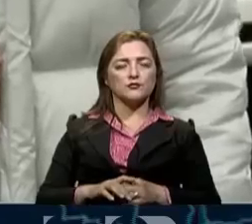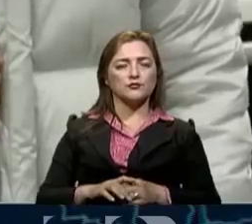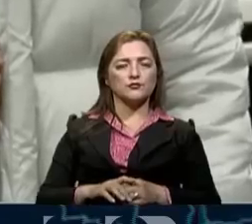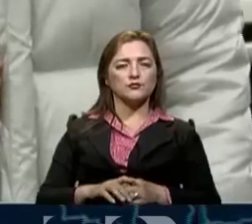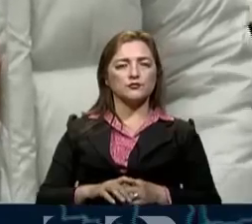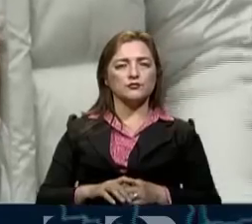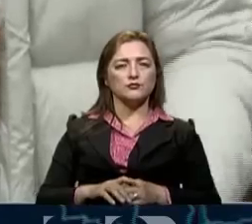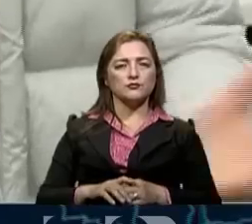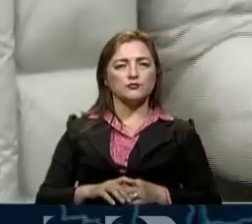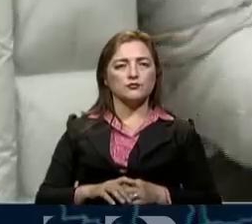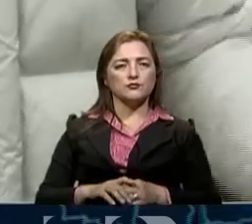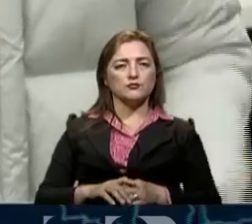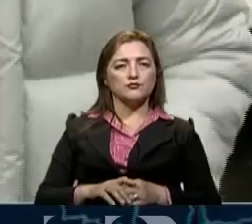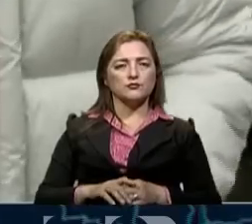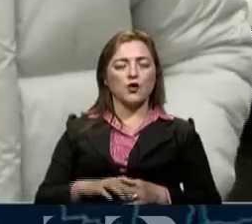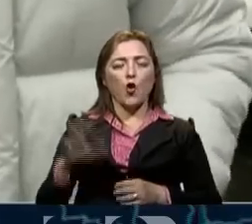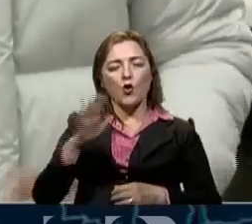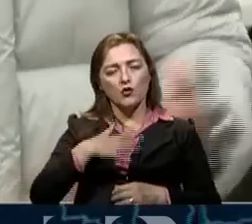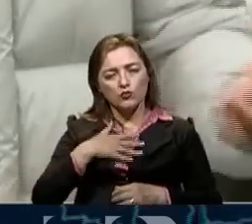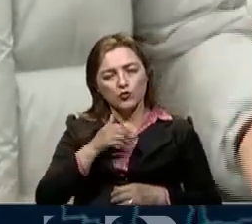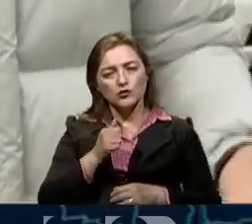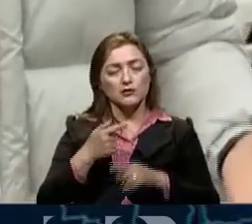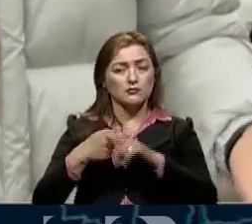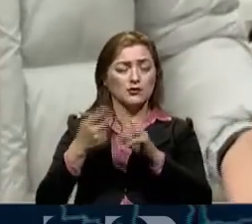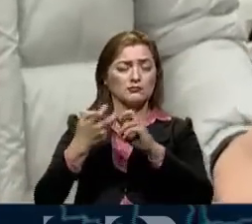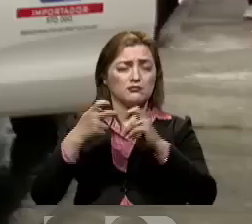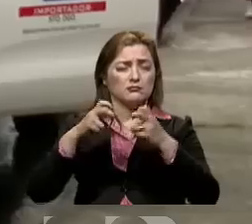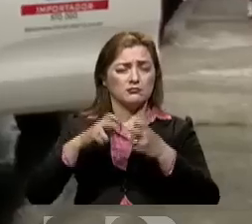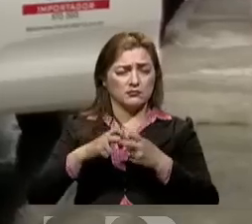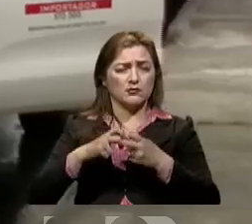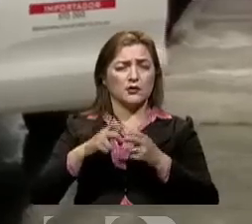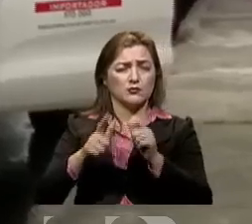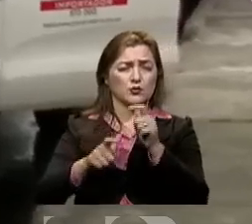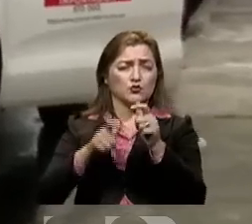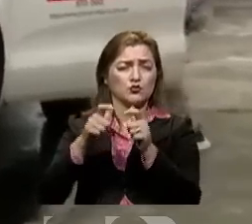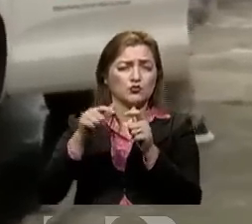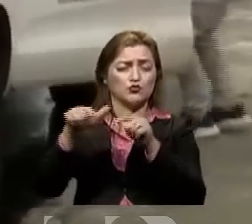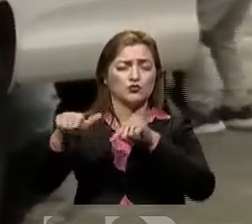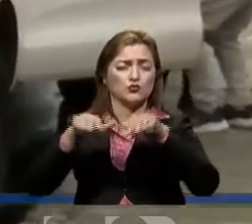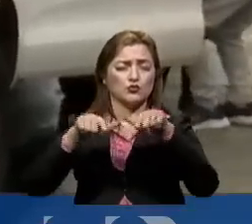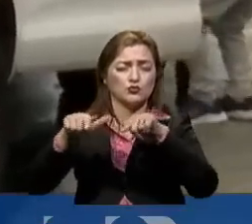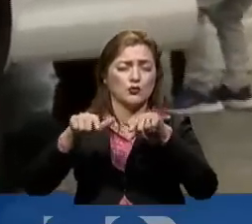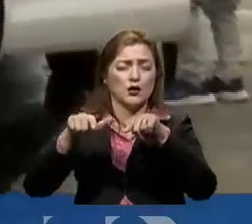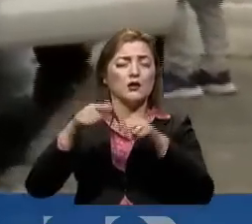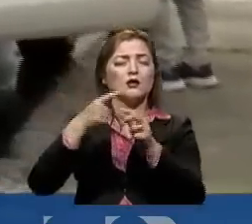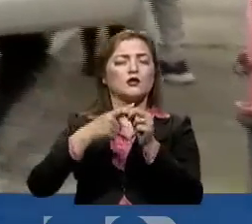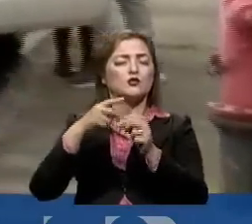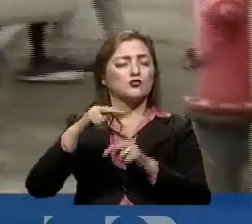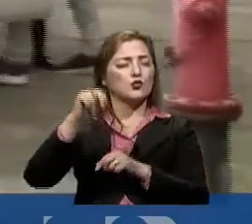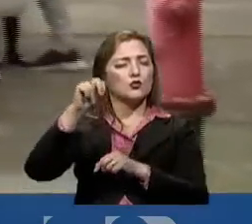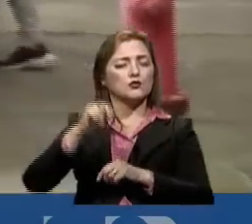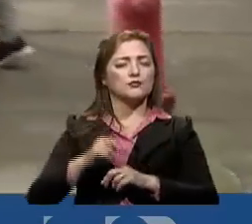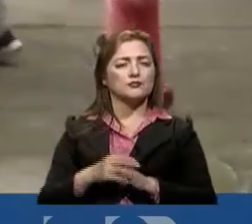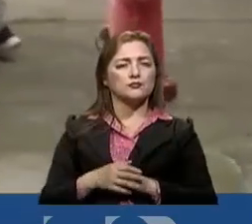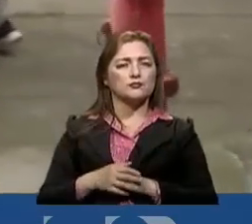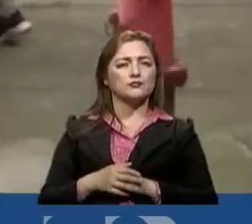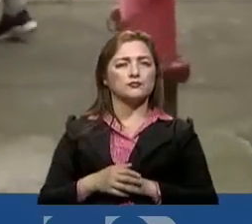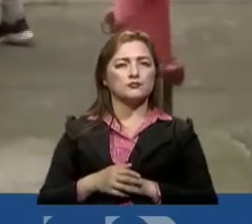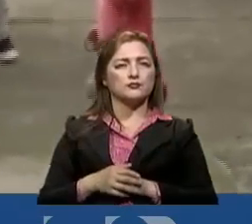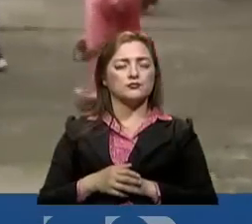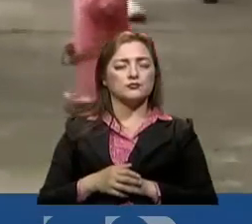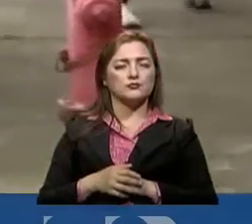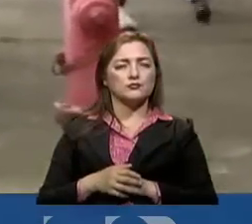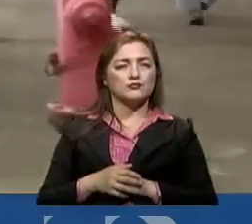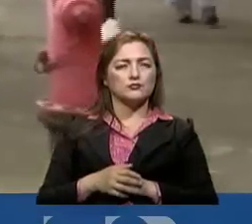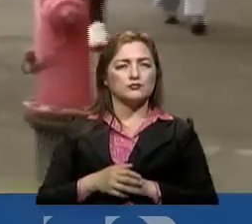adelante. Hola, ¿qué tal? En realidad son varios los problemas que tienen los moradores del sector de la Quito Norte, ubicado precisamente